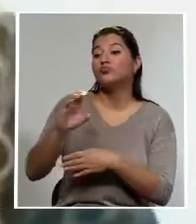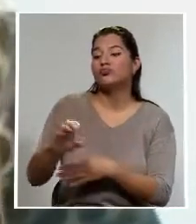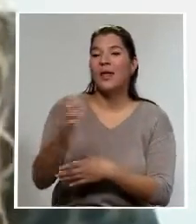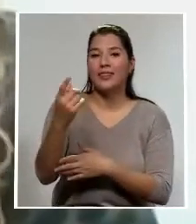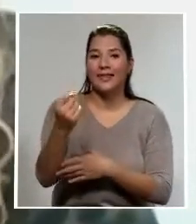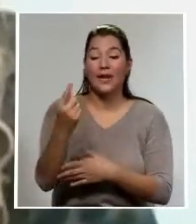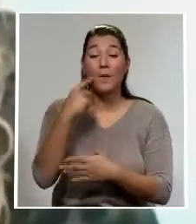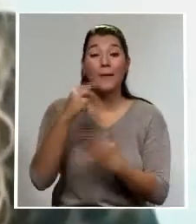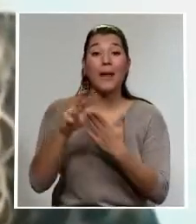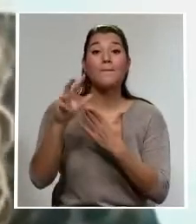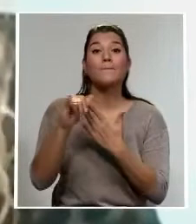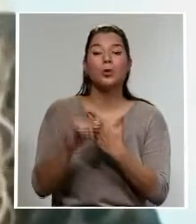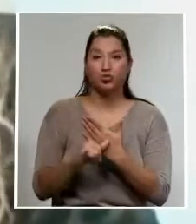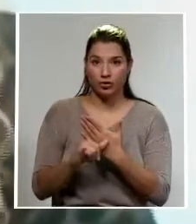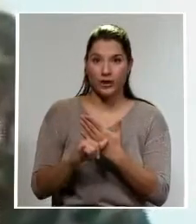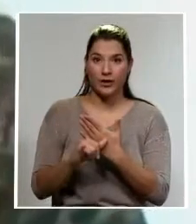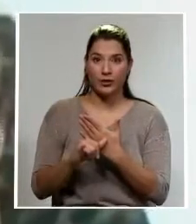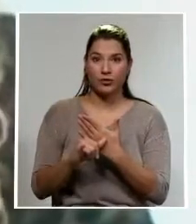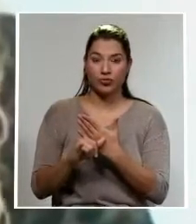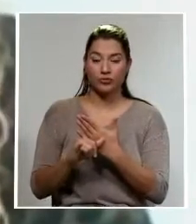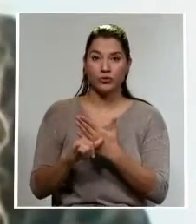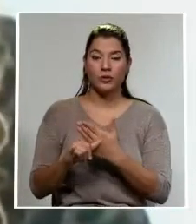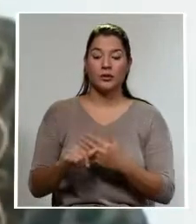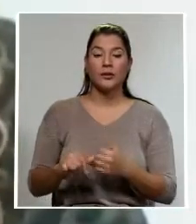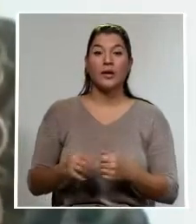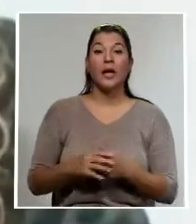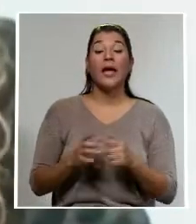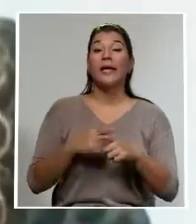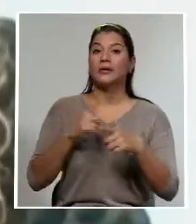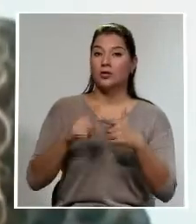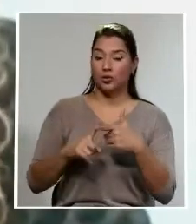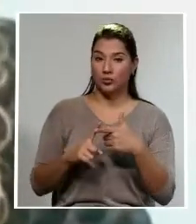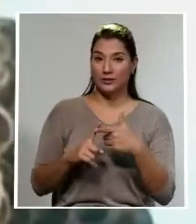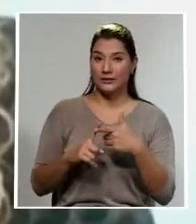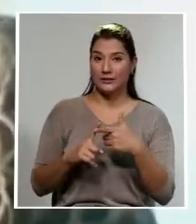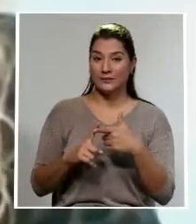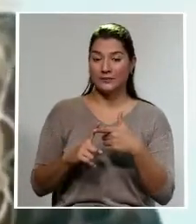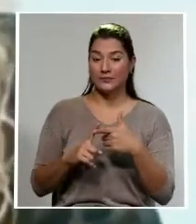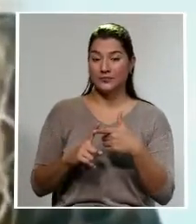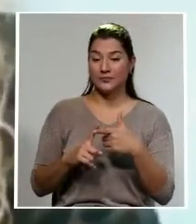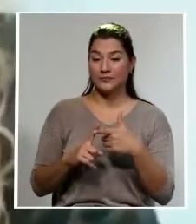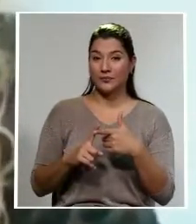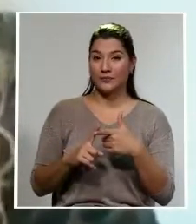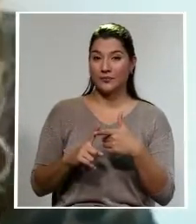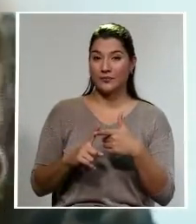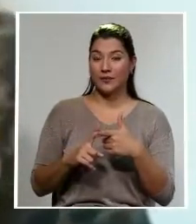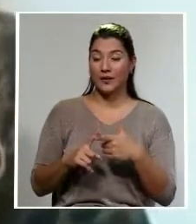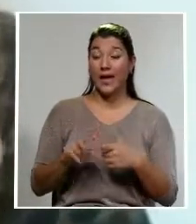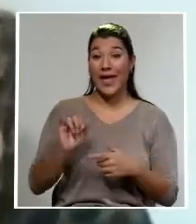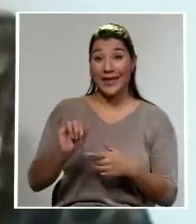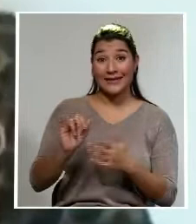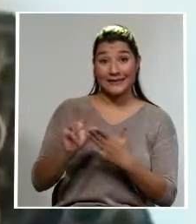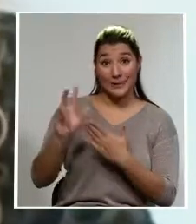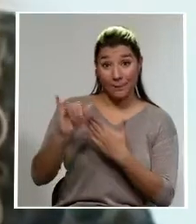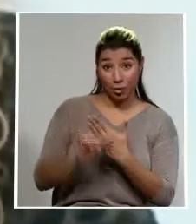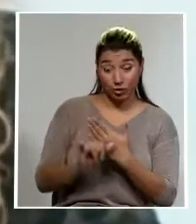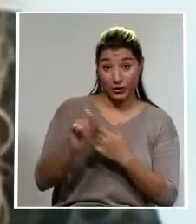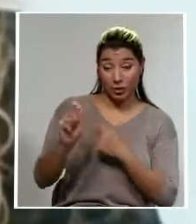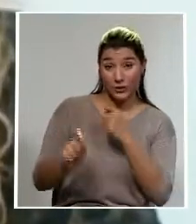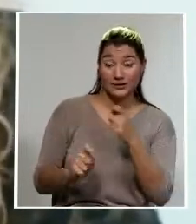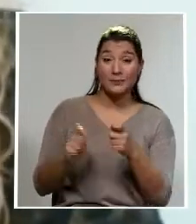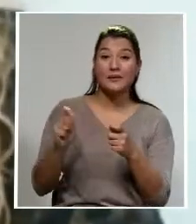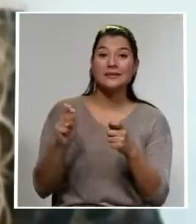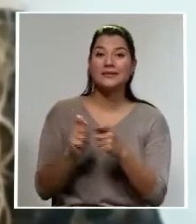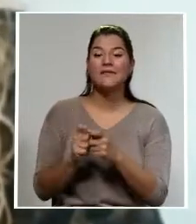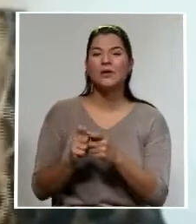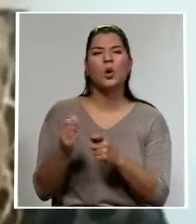los valores que se transan en la bolsa de valores. Entonces, este proyecto en específico